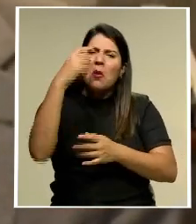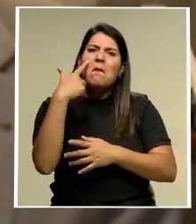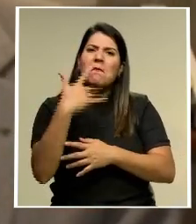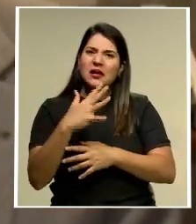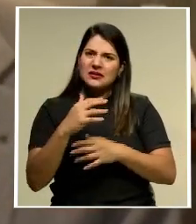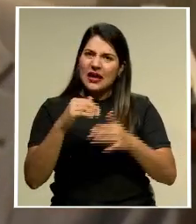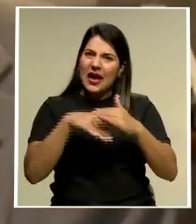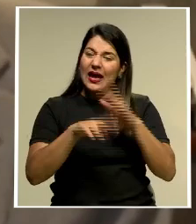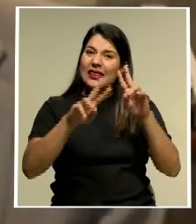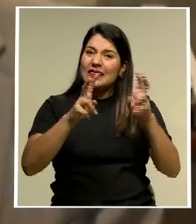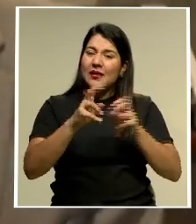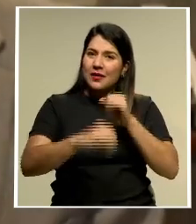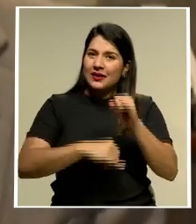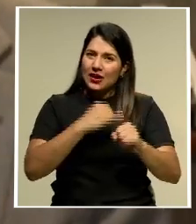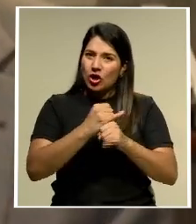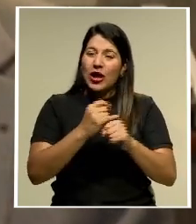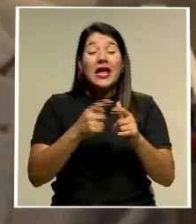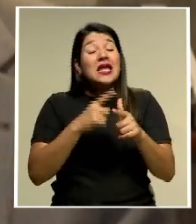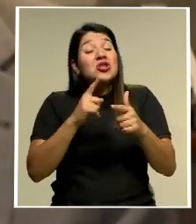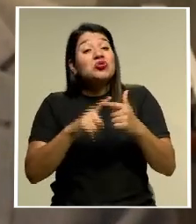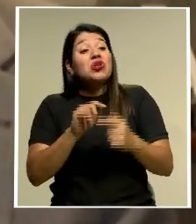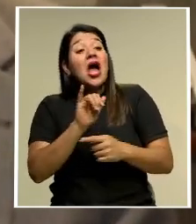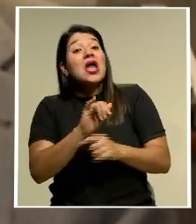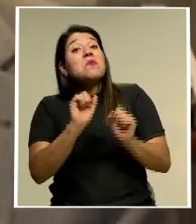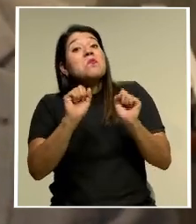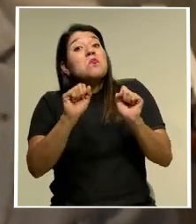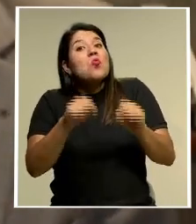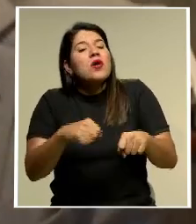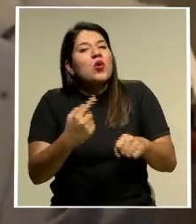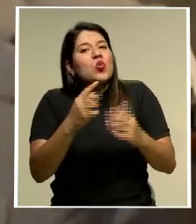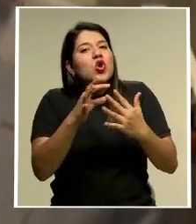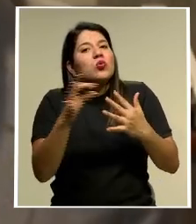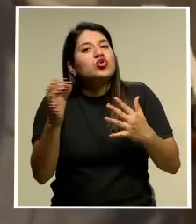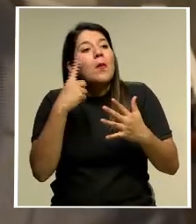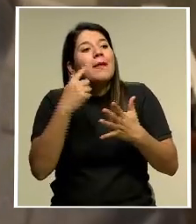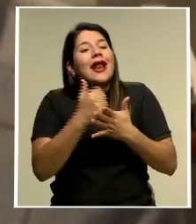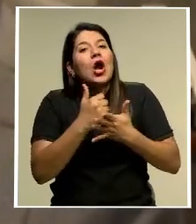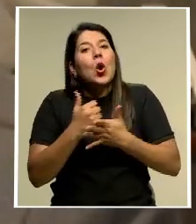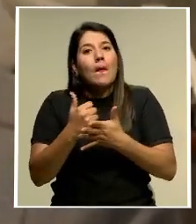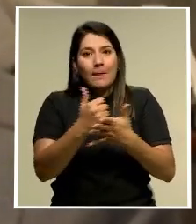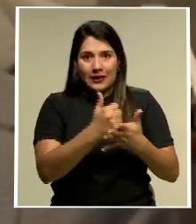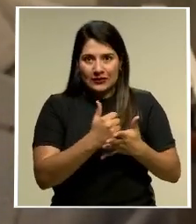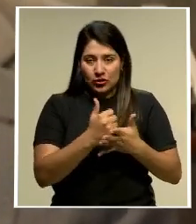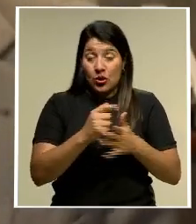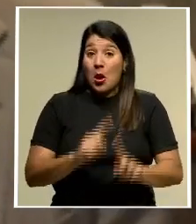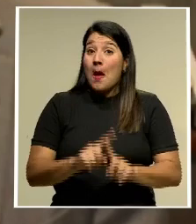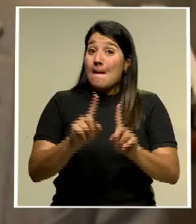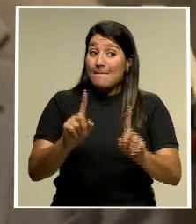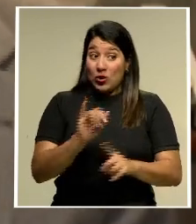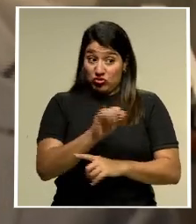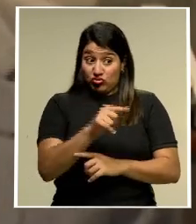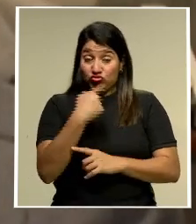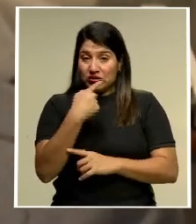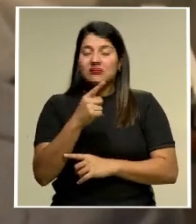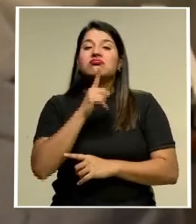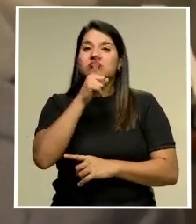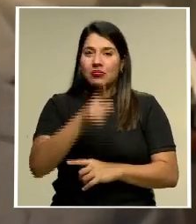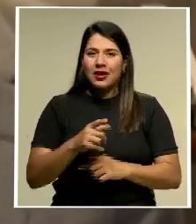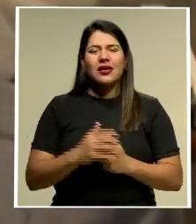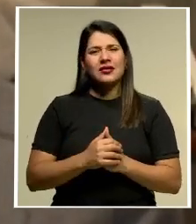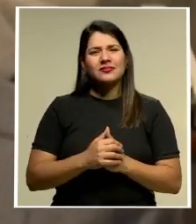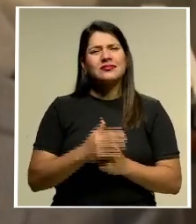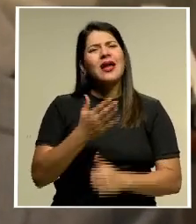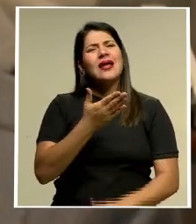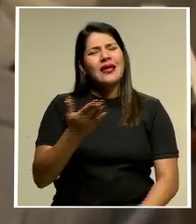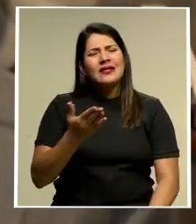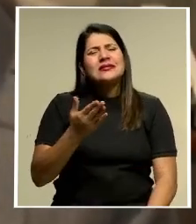entonces ahí pudiera haber una avenida para la cooperación en la práctica. Pero lo que usted dice es cierto. Mire, qué